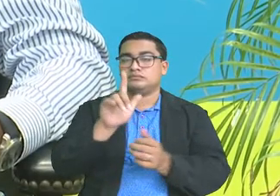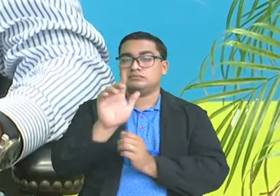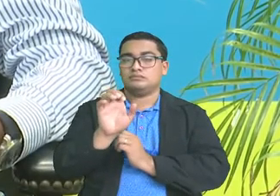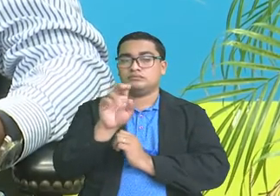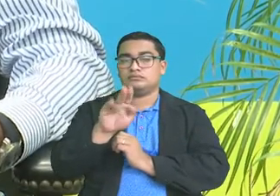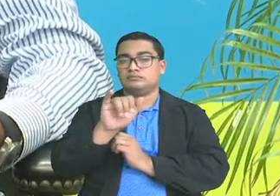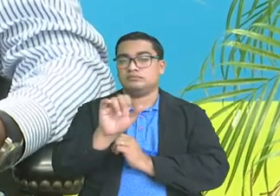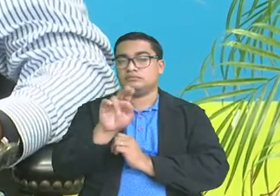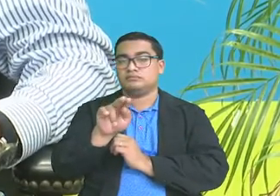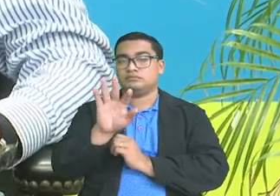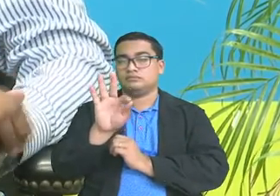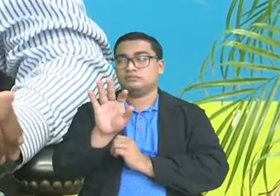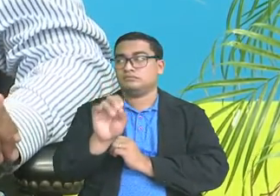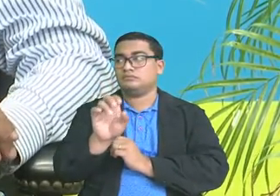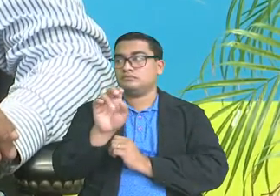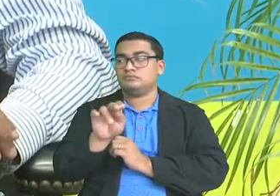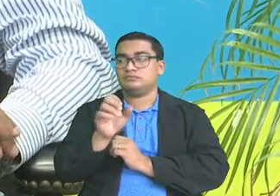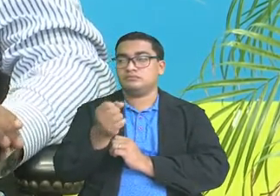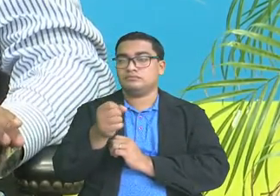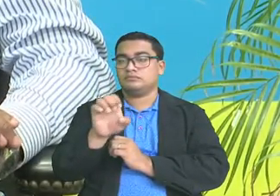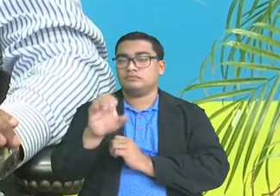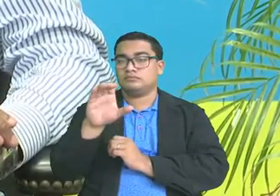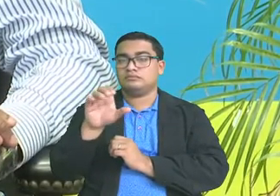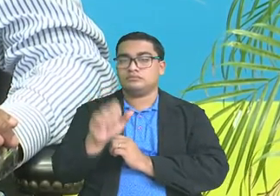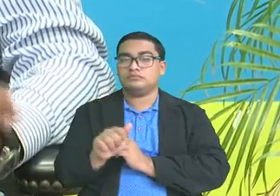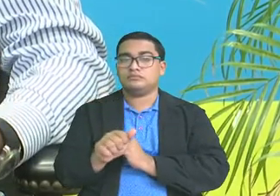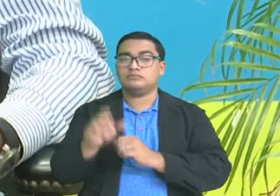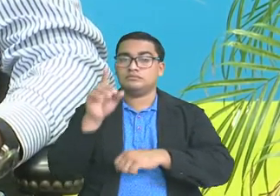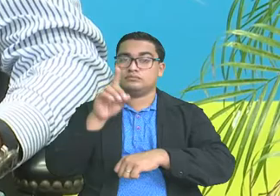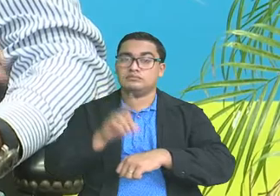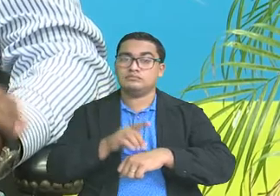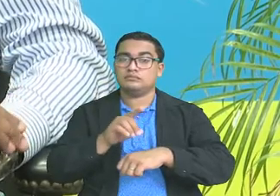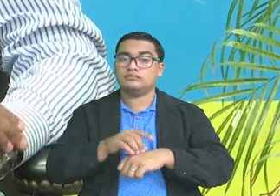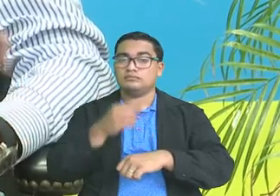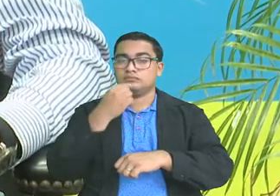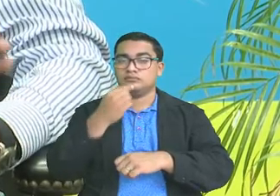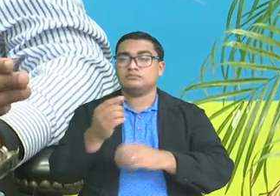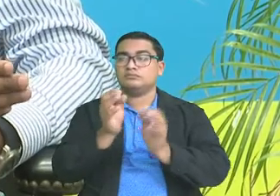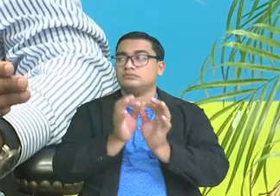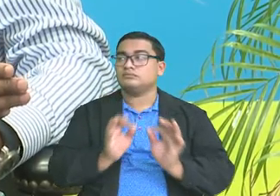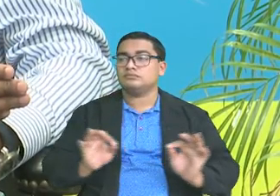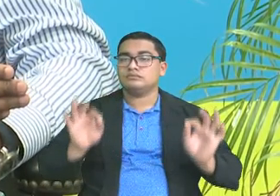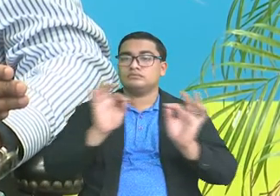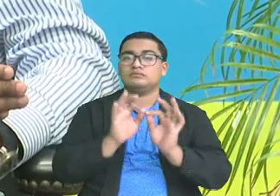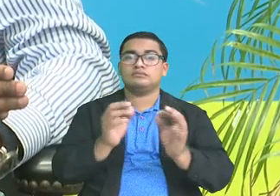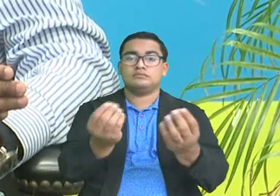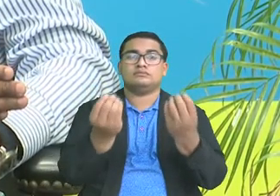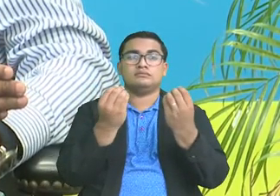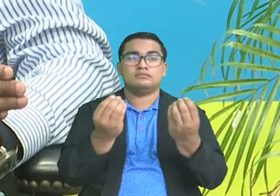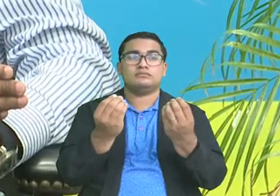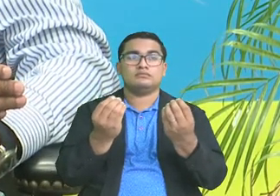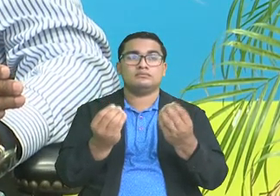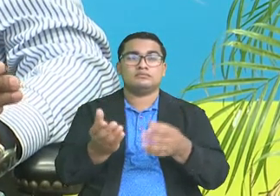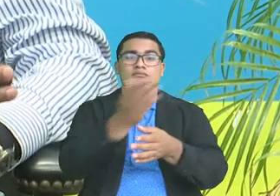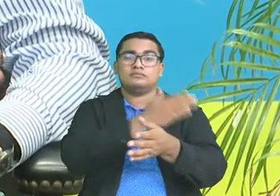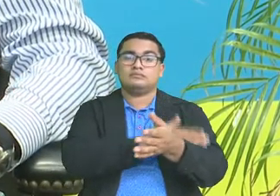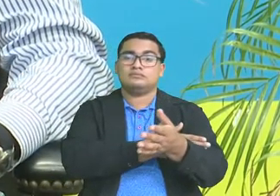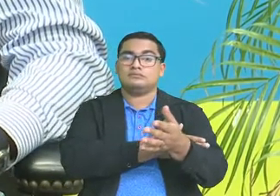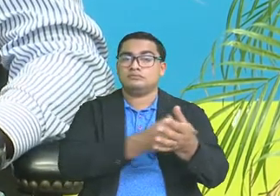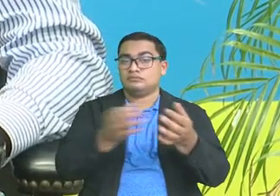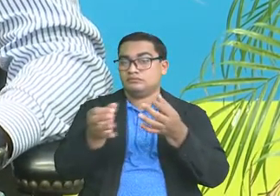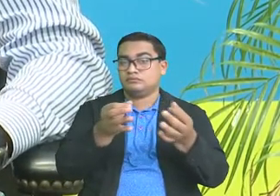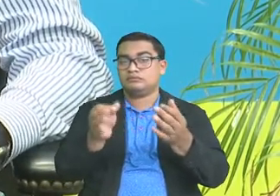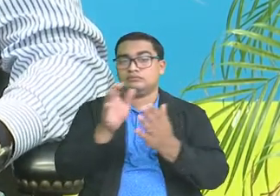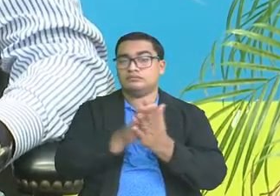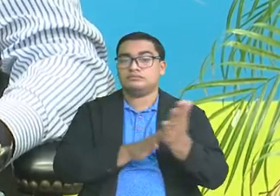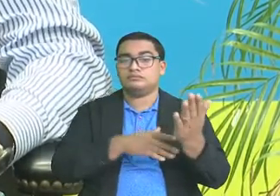Lenín Fonseca. El doctor decía una cosa muy importante, un asunto muy importante en la primera parte del programa, y